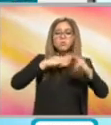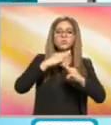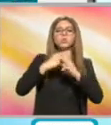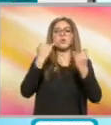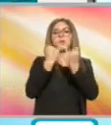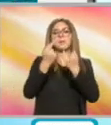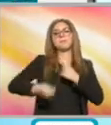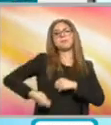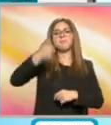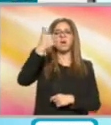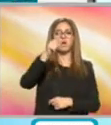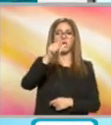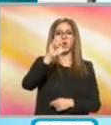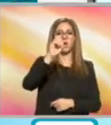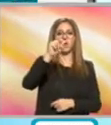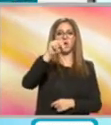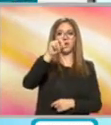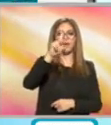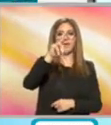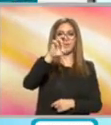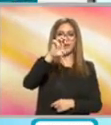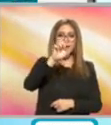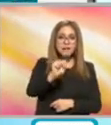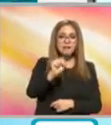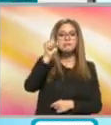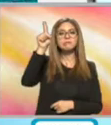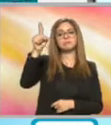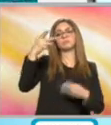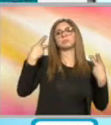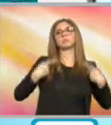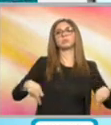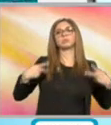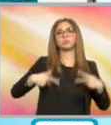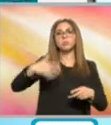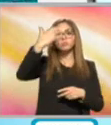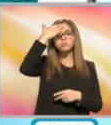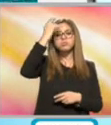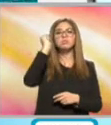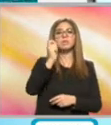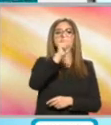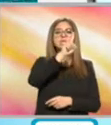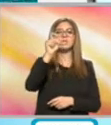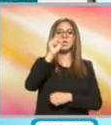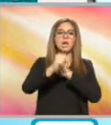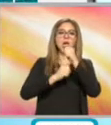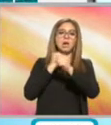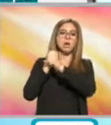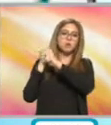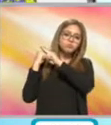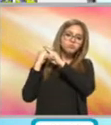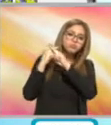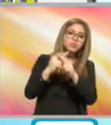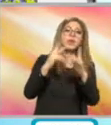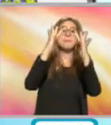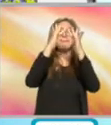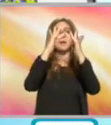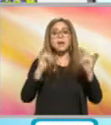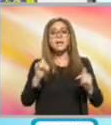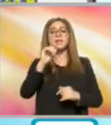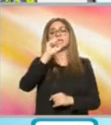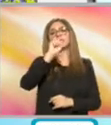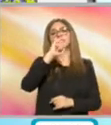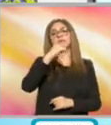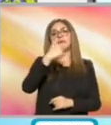fue el primero, es el Chelsea Flower Show, que es el más famoso y prestigioso, lleva 100 años. En París, en Singapur, en Toronto,